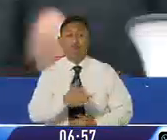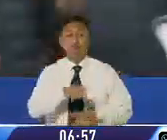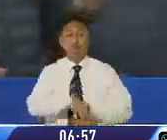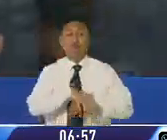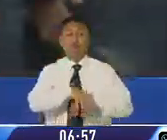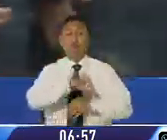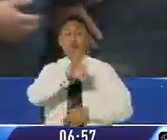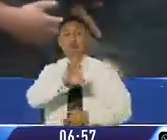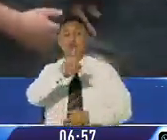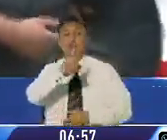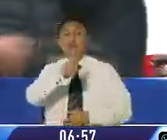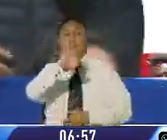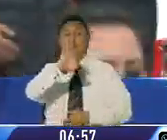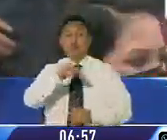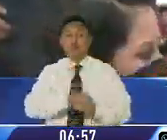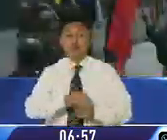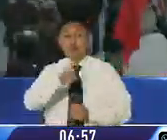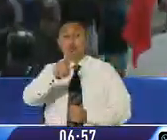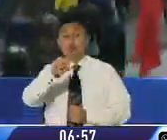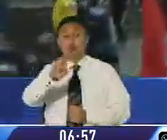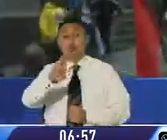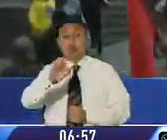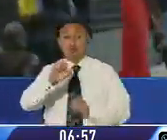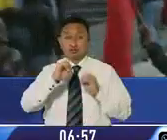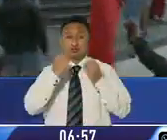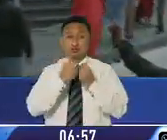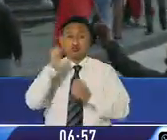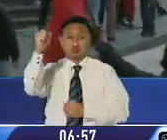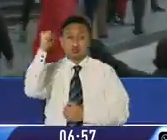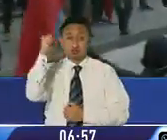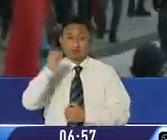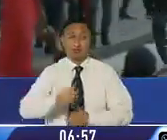UNE, entre otras organizaciones sociales y sindicales.